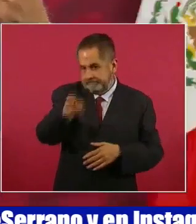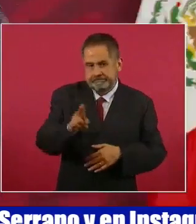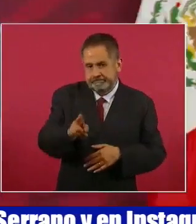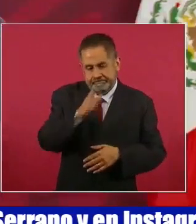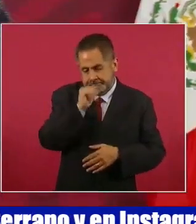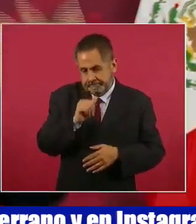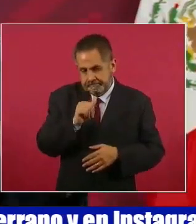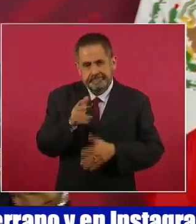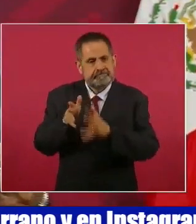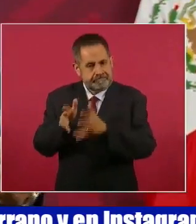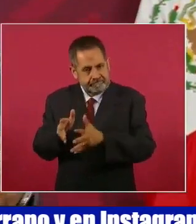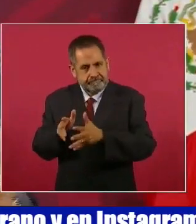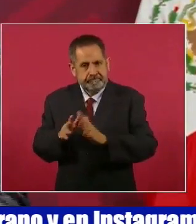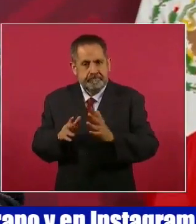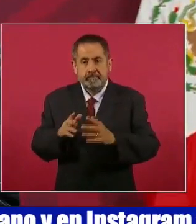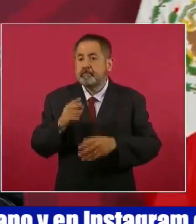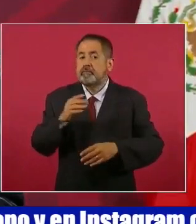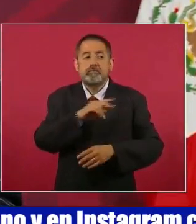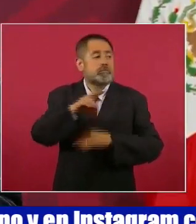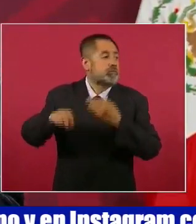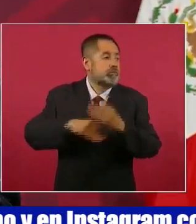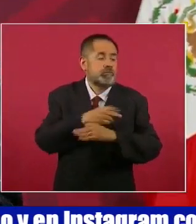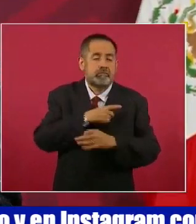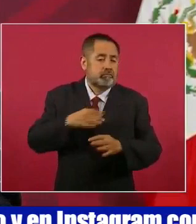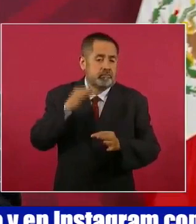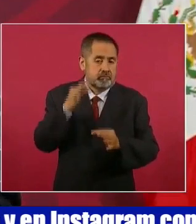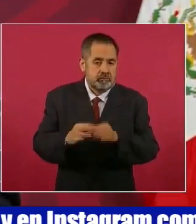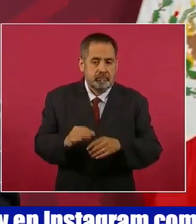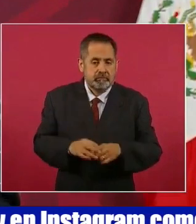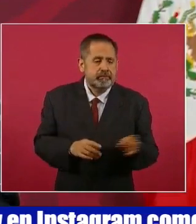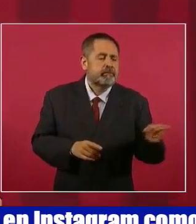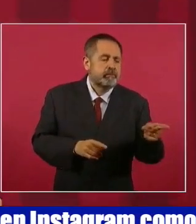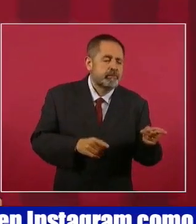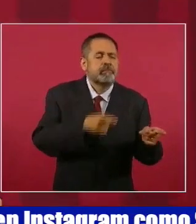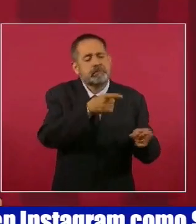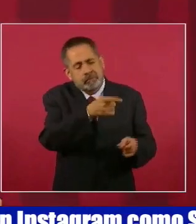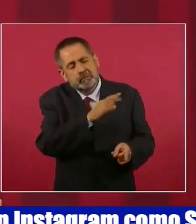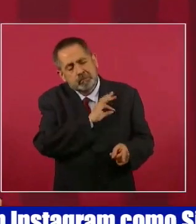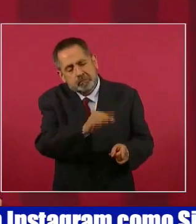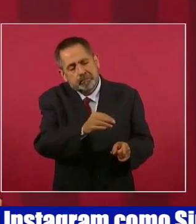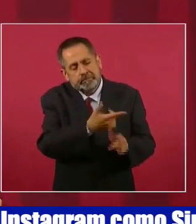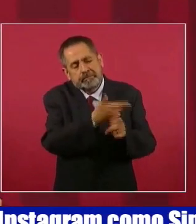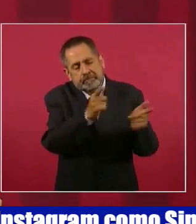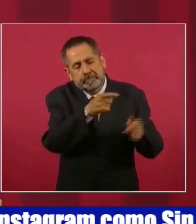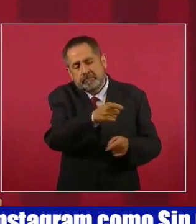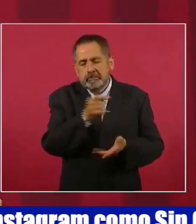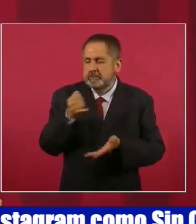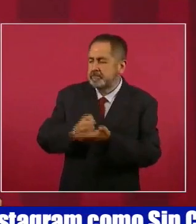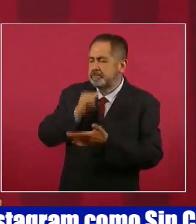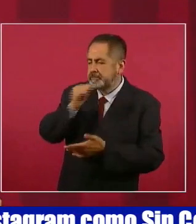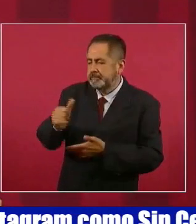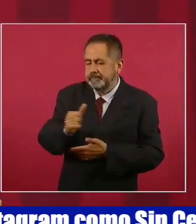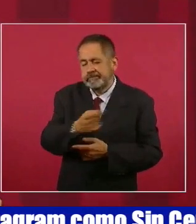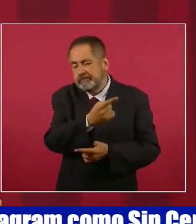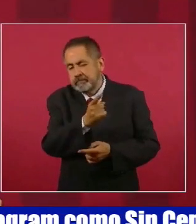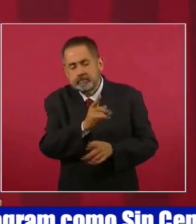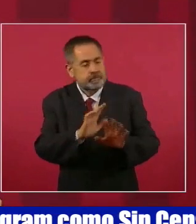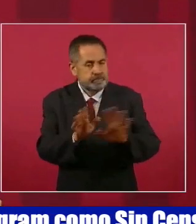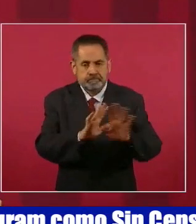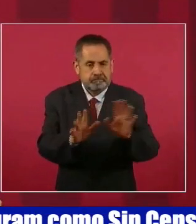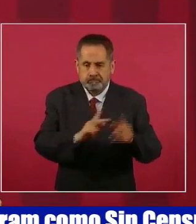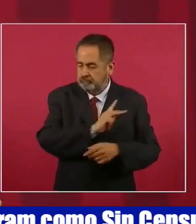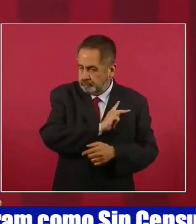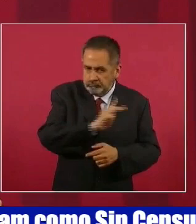García Luna hizo negocios con la Policía Federal y que desde Zedillo a Peña solo consiguieron tener 40 mil